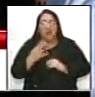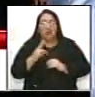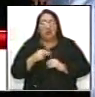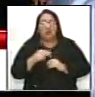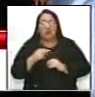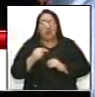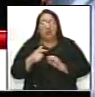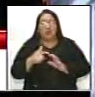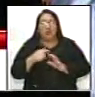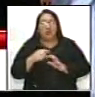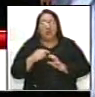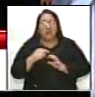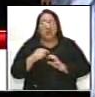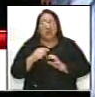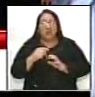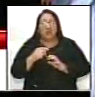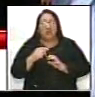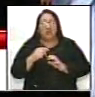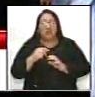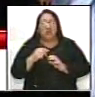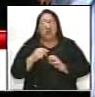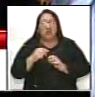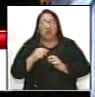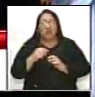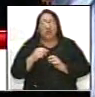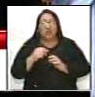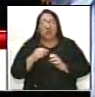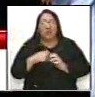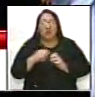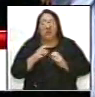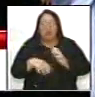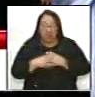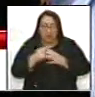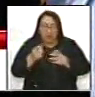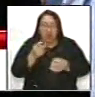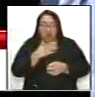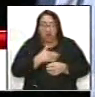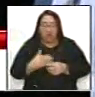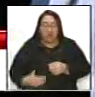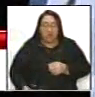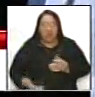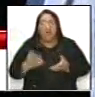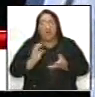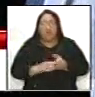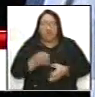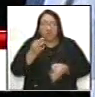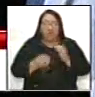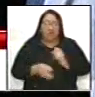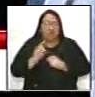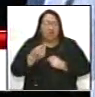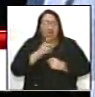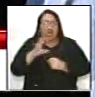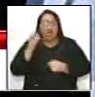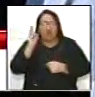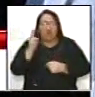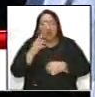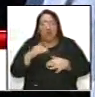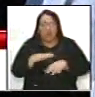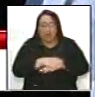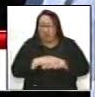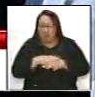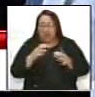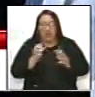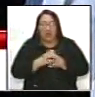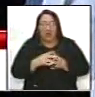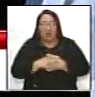2284-2017, Congreso de la República. Con esto, señor Presidente, se hace justicia para los más de 1.500 docentes que laboran en